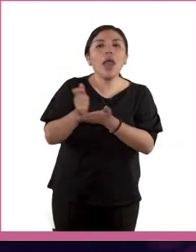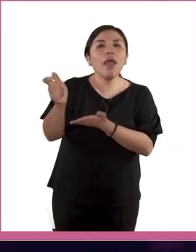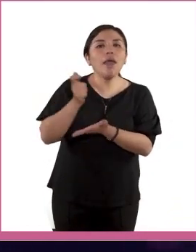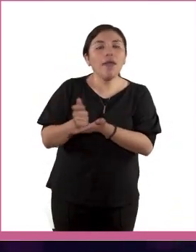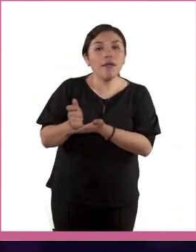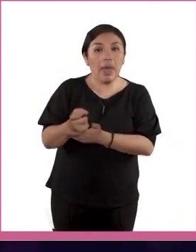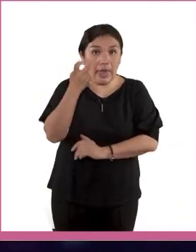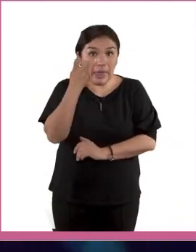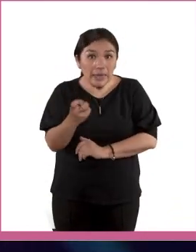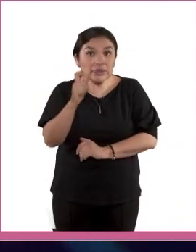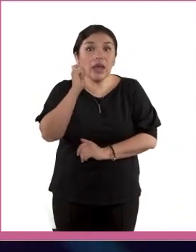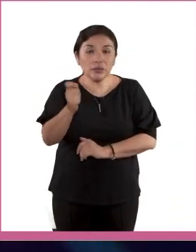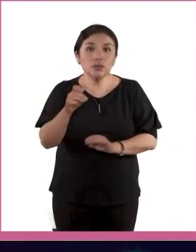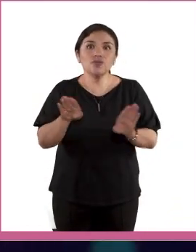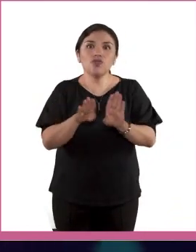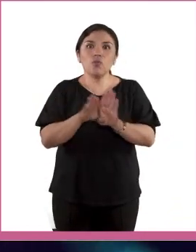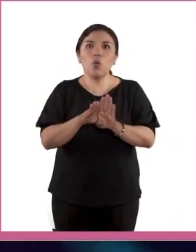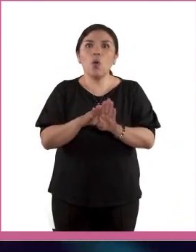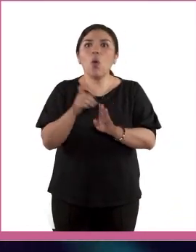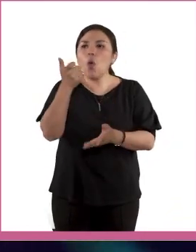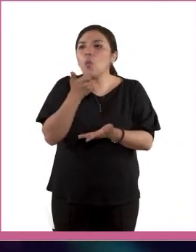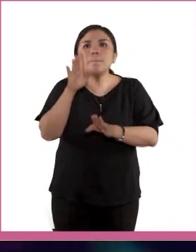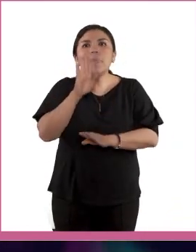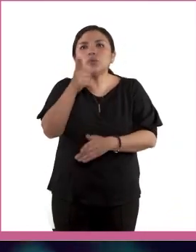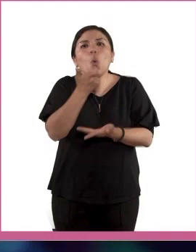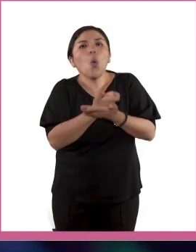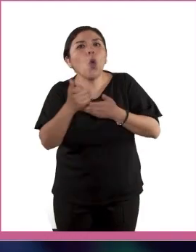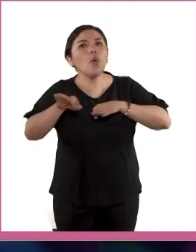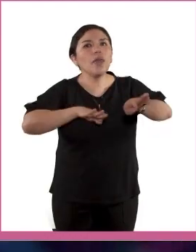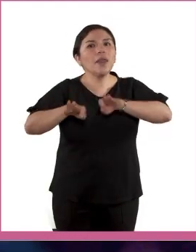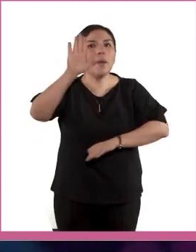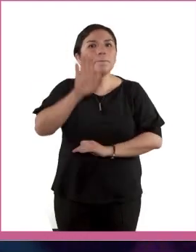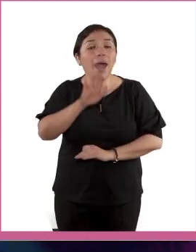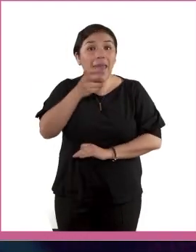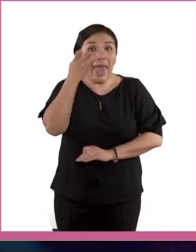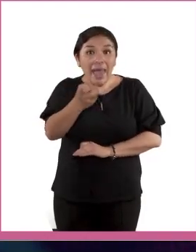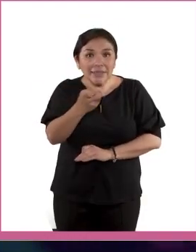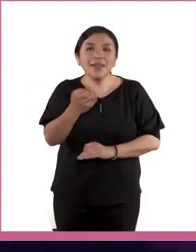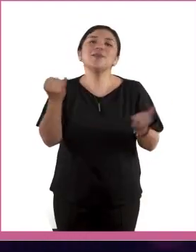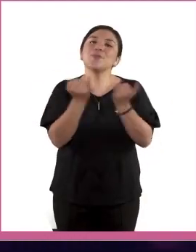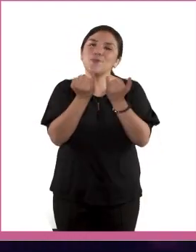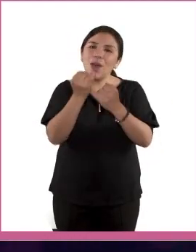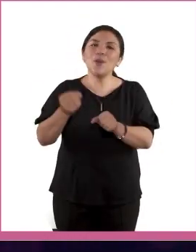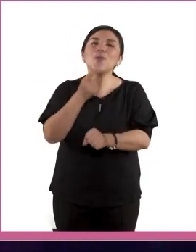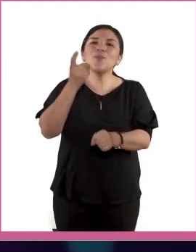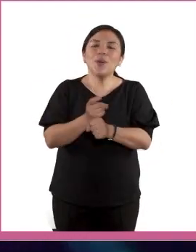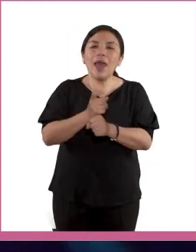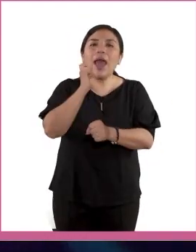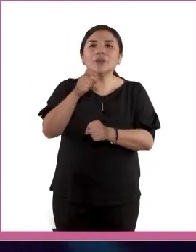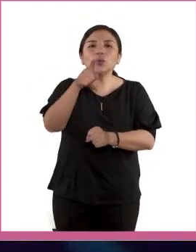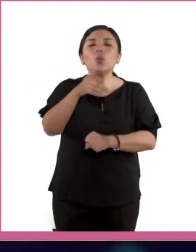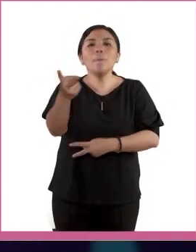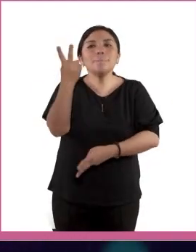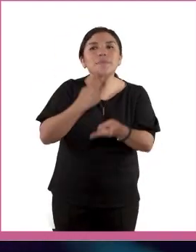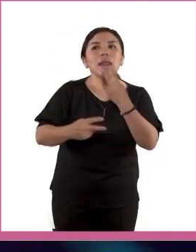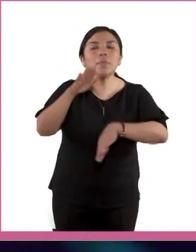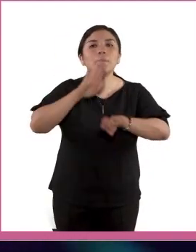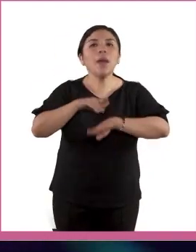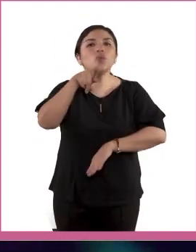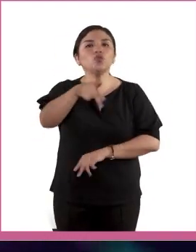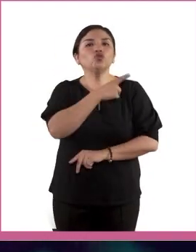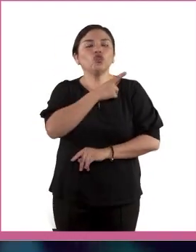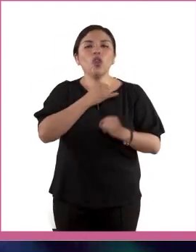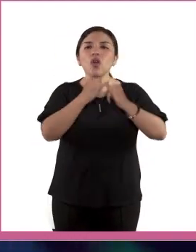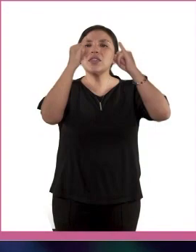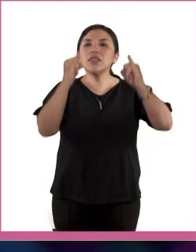a una beca que corresponde a un salario. Entonces, eso abre también la oportunidad